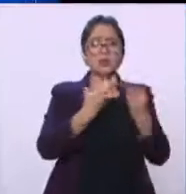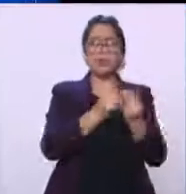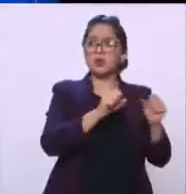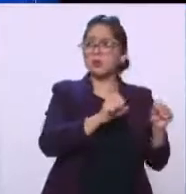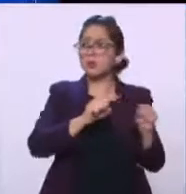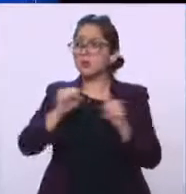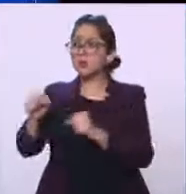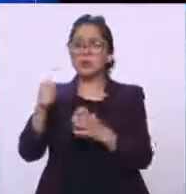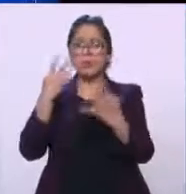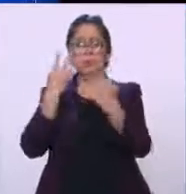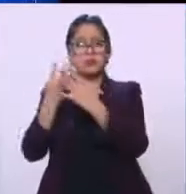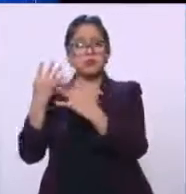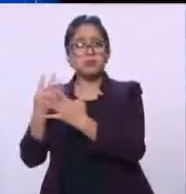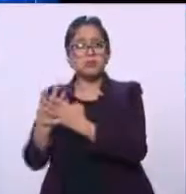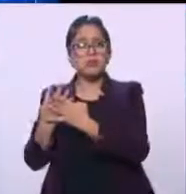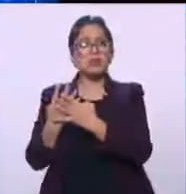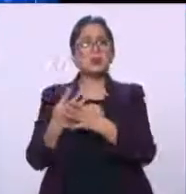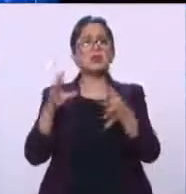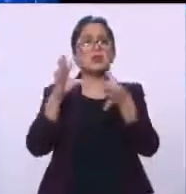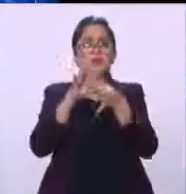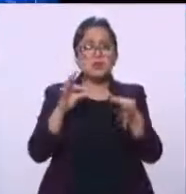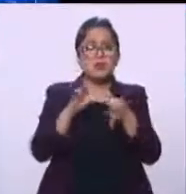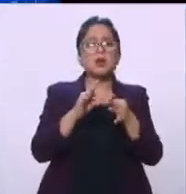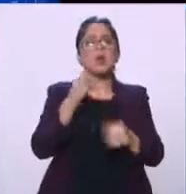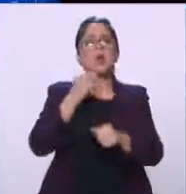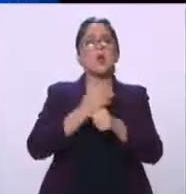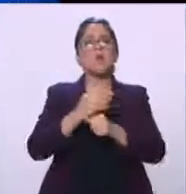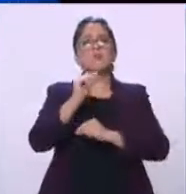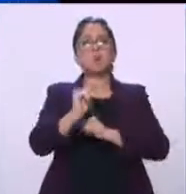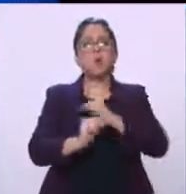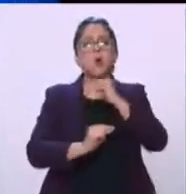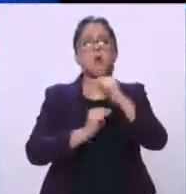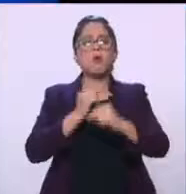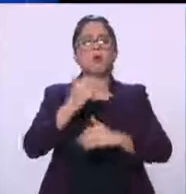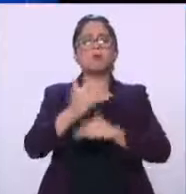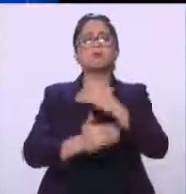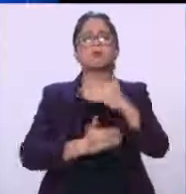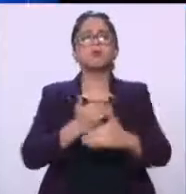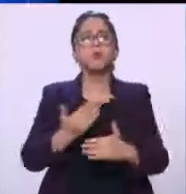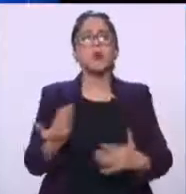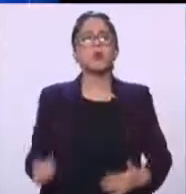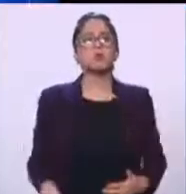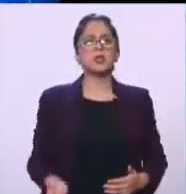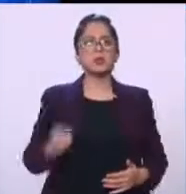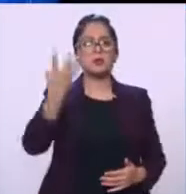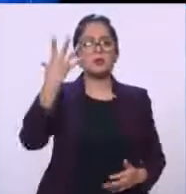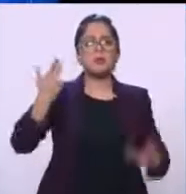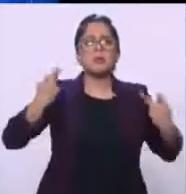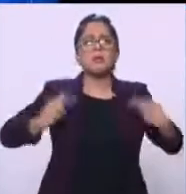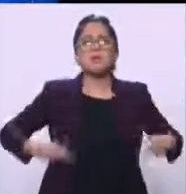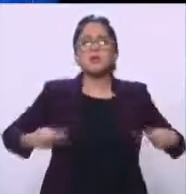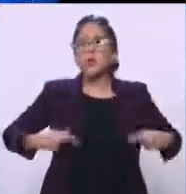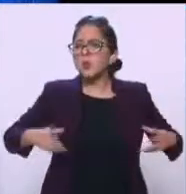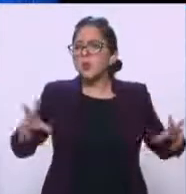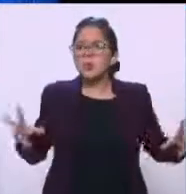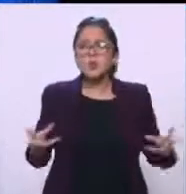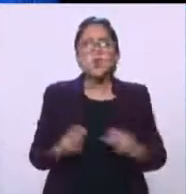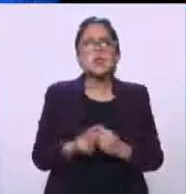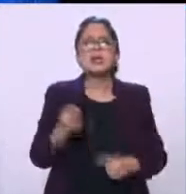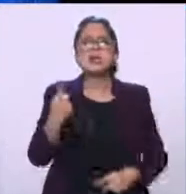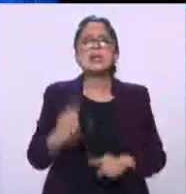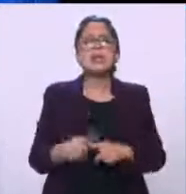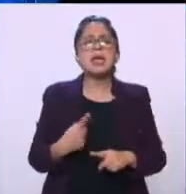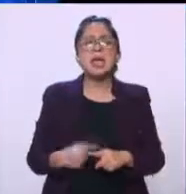que reparen el daño y también seguimos adelante, porque ¿de cuántas personas estaríamos hablando, Jonathan,